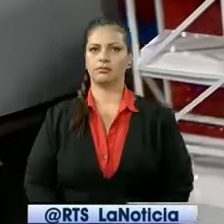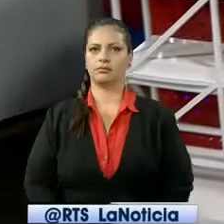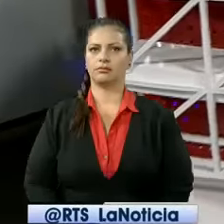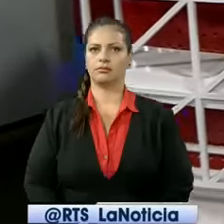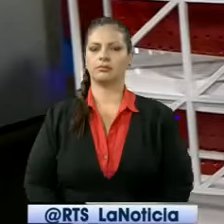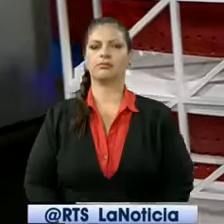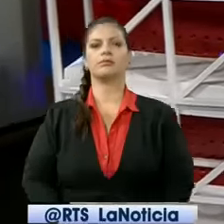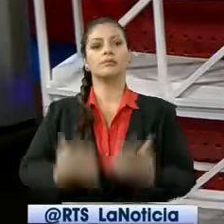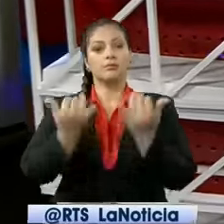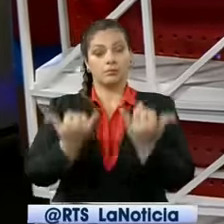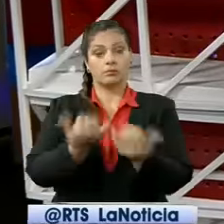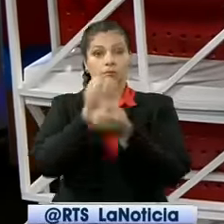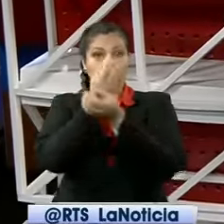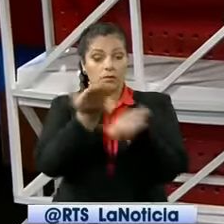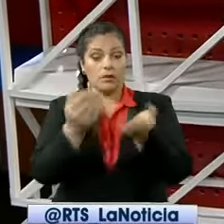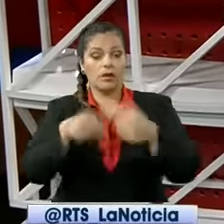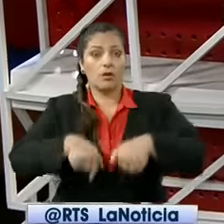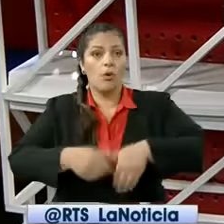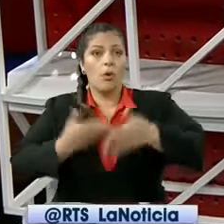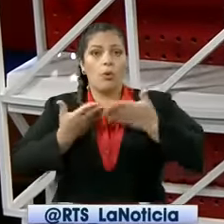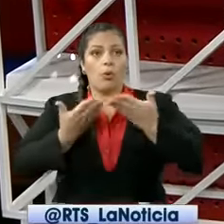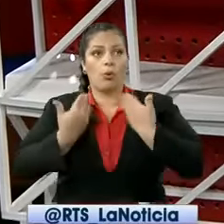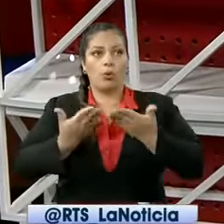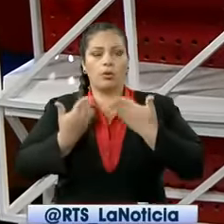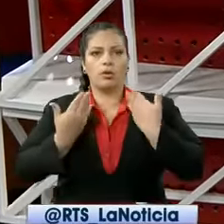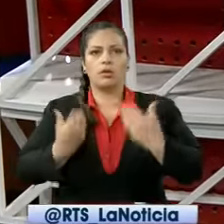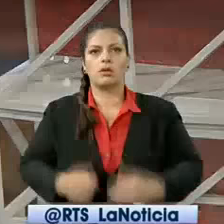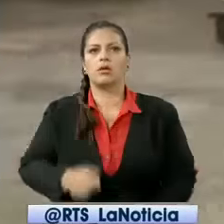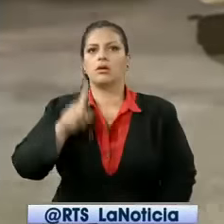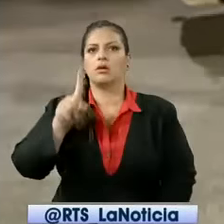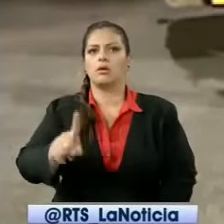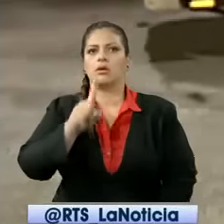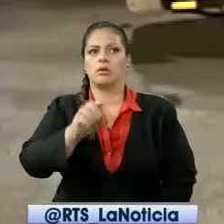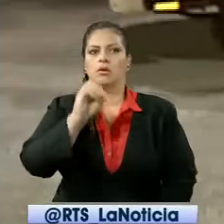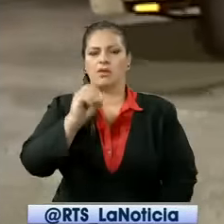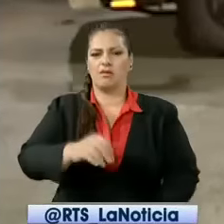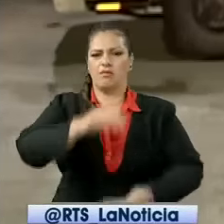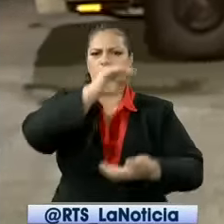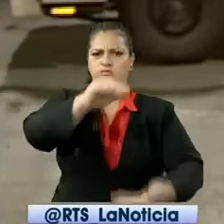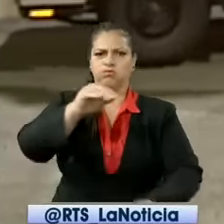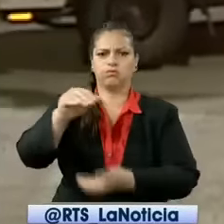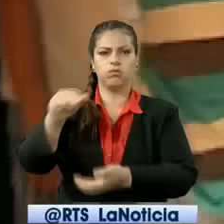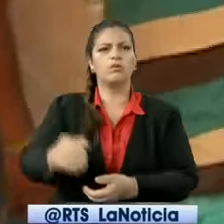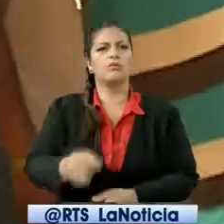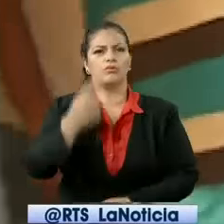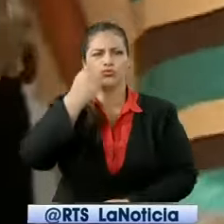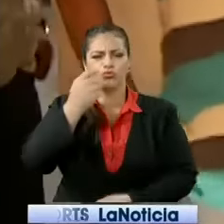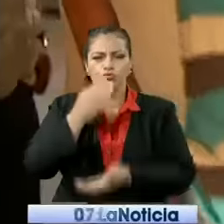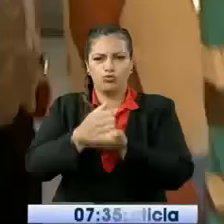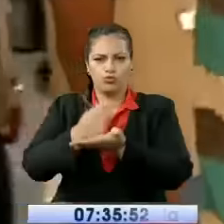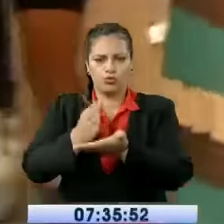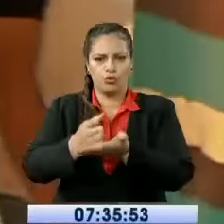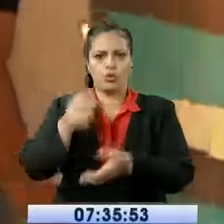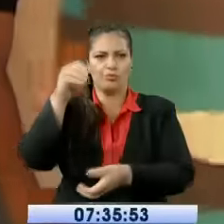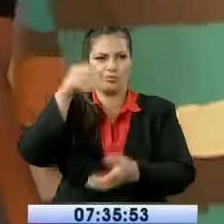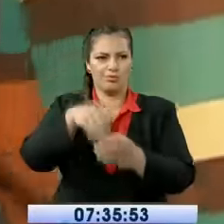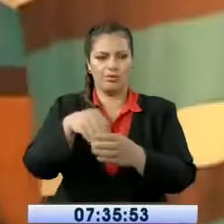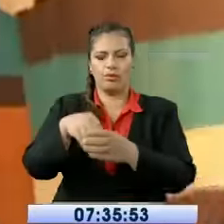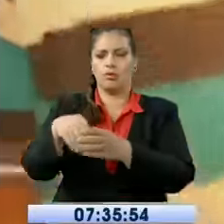Ahora les informamos que en Guayaquil, 110 sacos que contenían cebolla colorada proveniente de Perú fueron